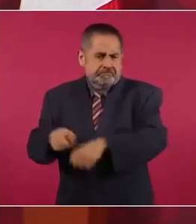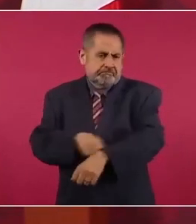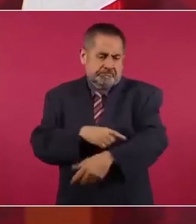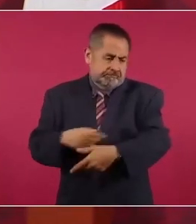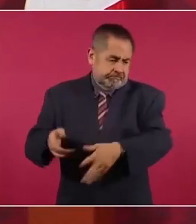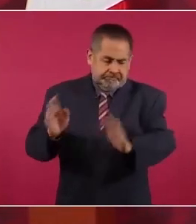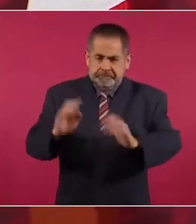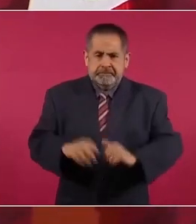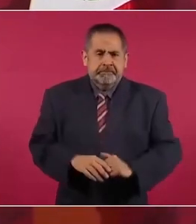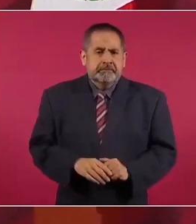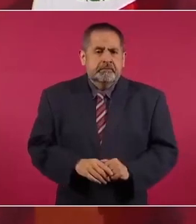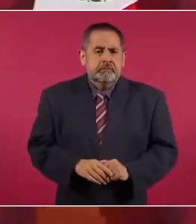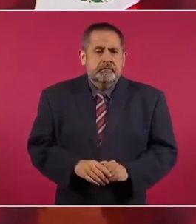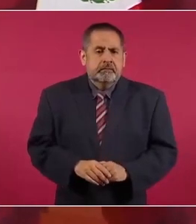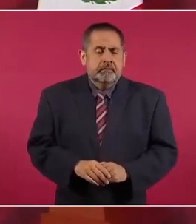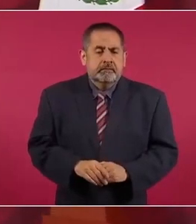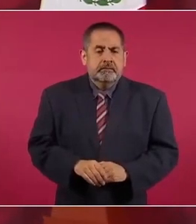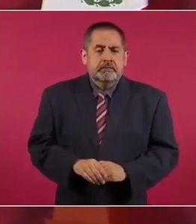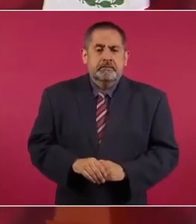y